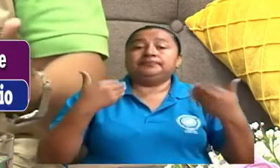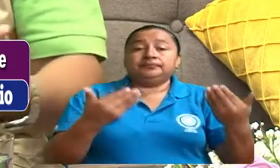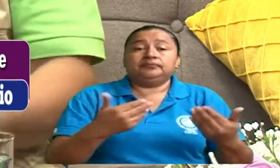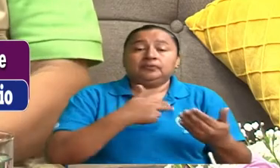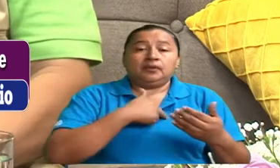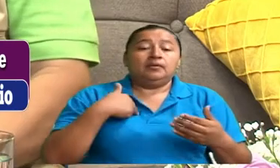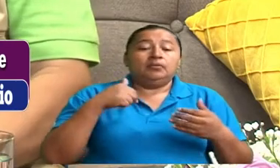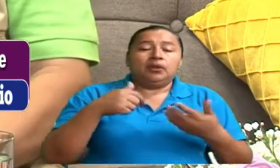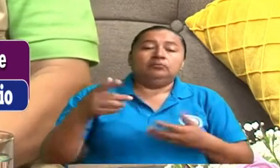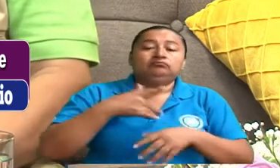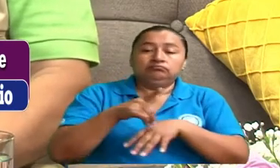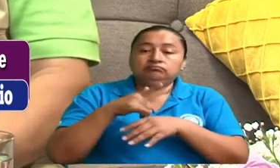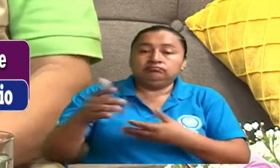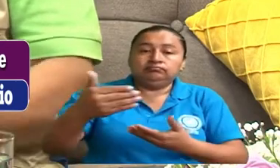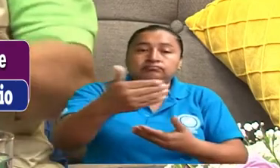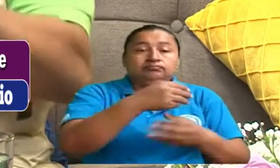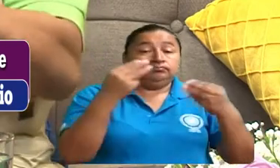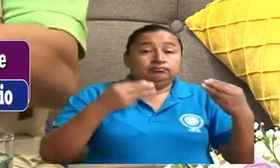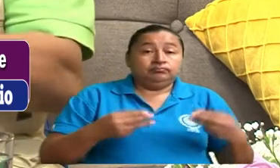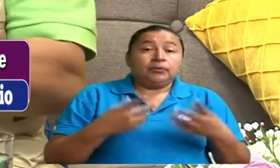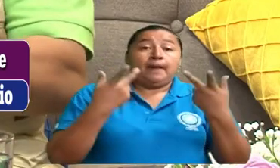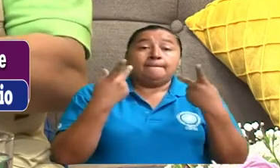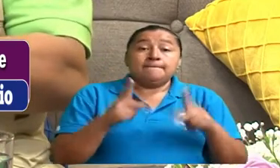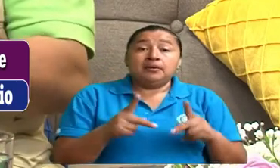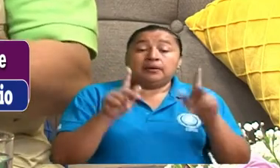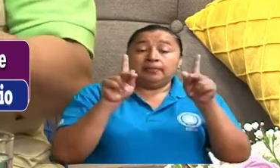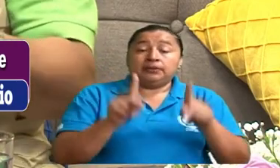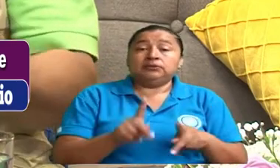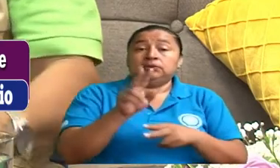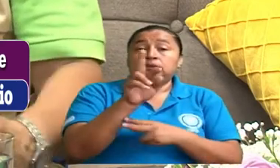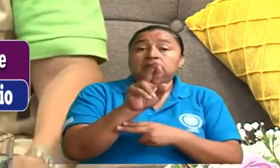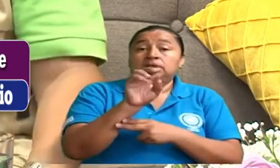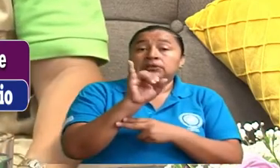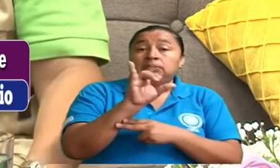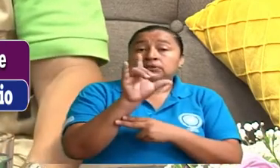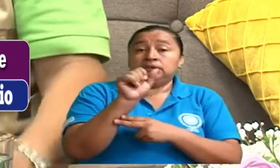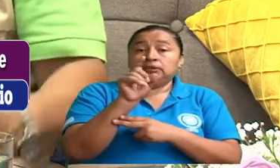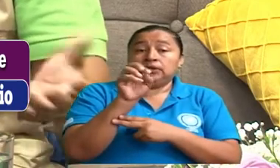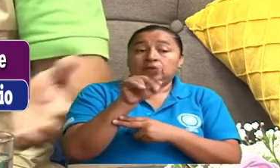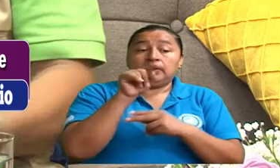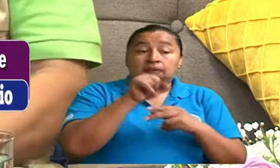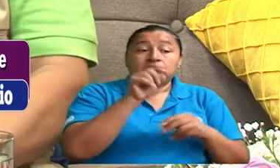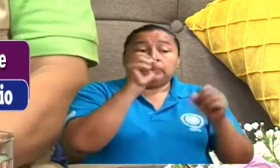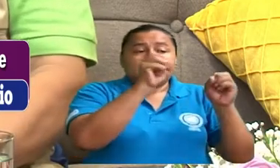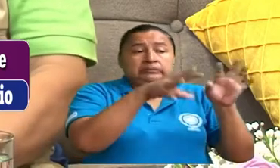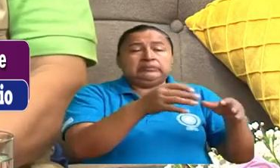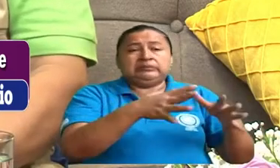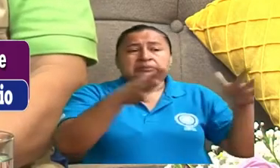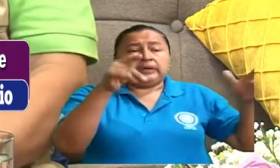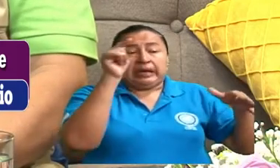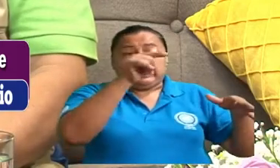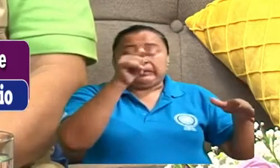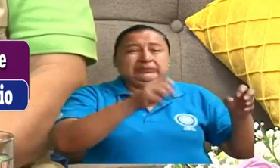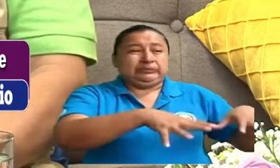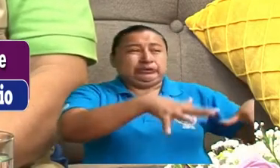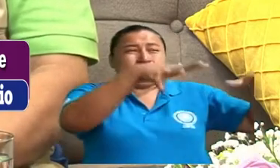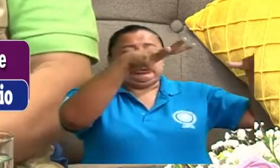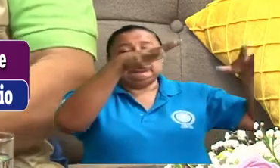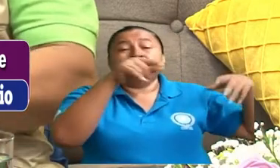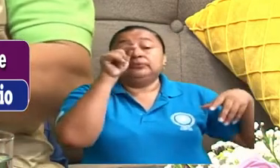poder recolectar este material. Pero el reciclador que está en el vertedero, por ejemplo, los vertederos de cielo abierto,